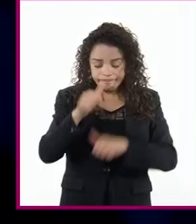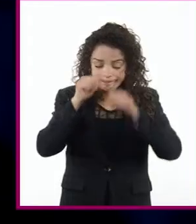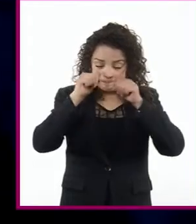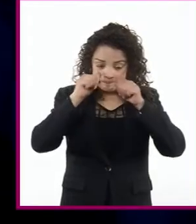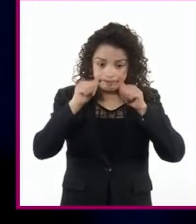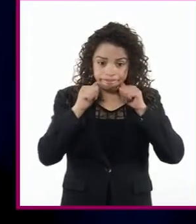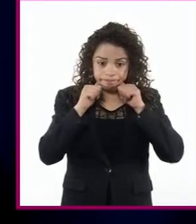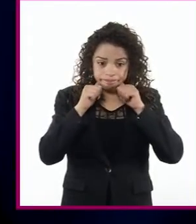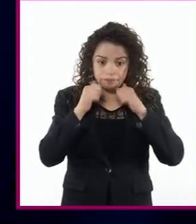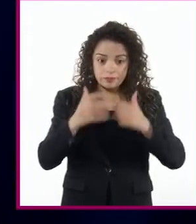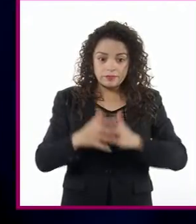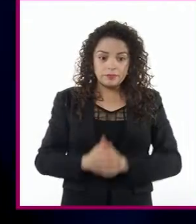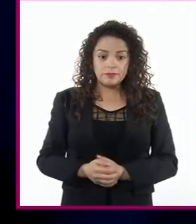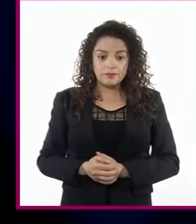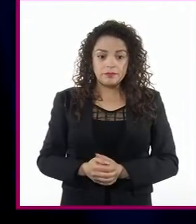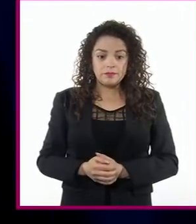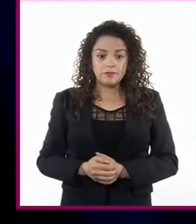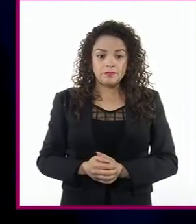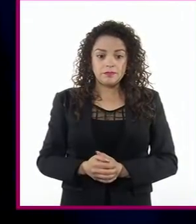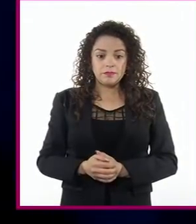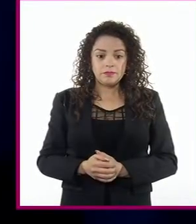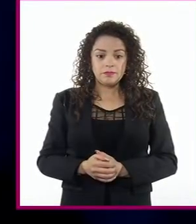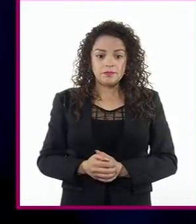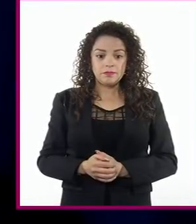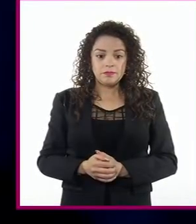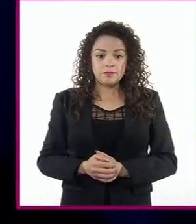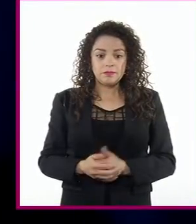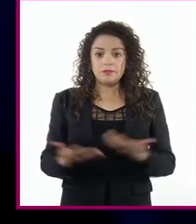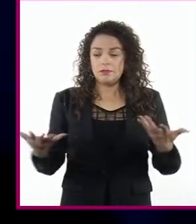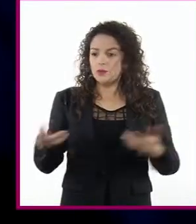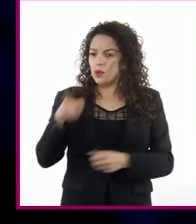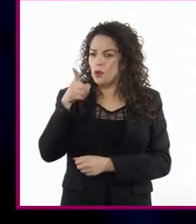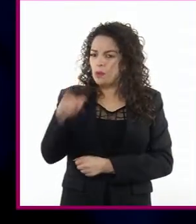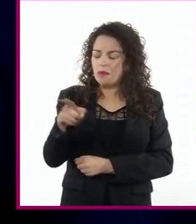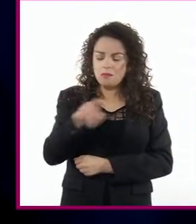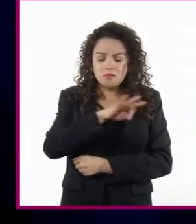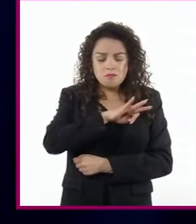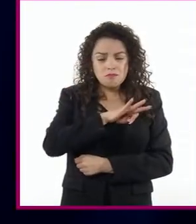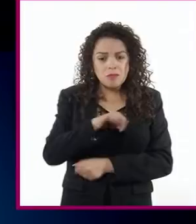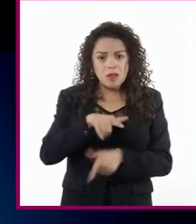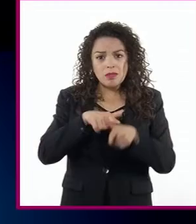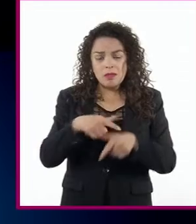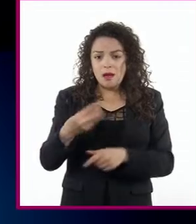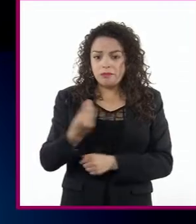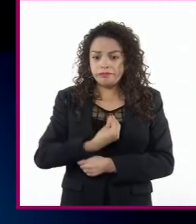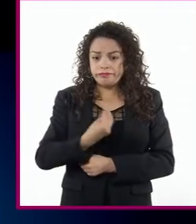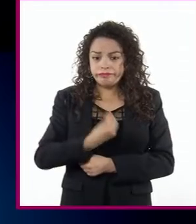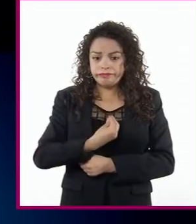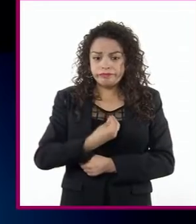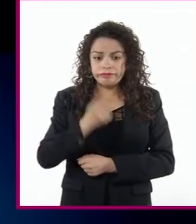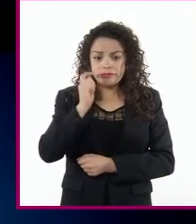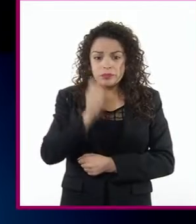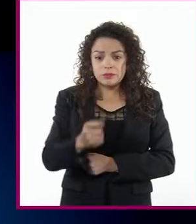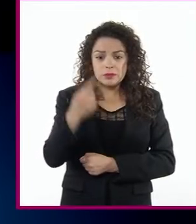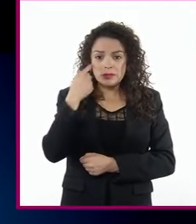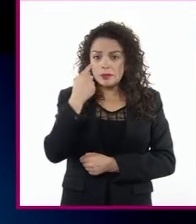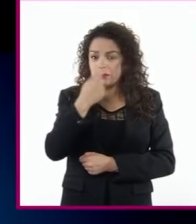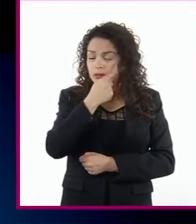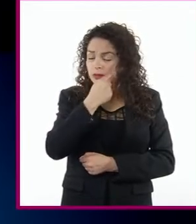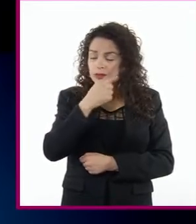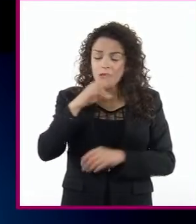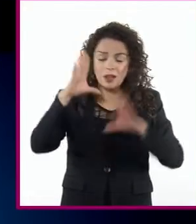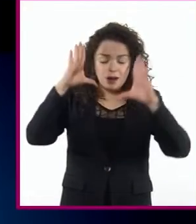¡Oh, qué acción la tuya! ¿Cómo has tenido el valor para apagar así tus ojos?